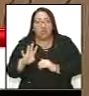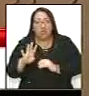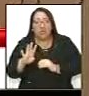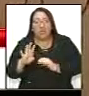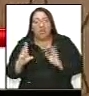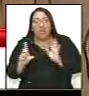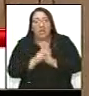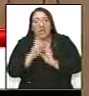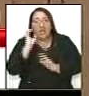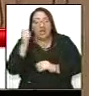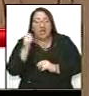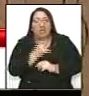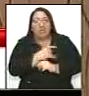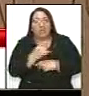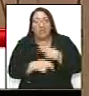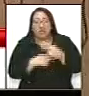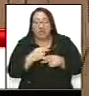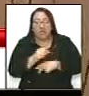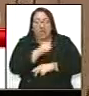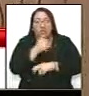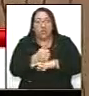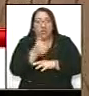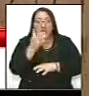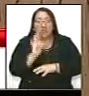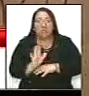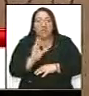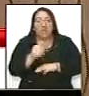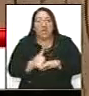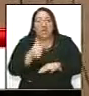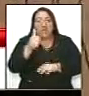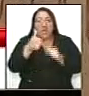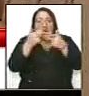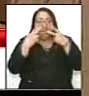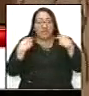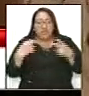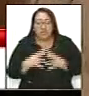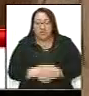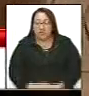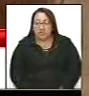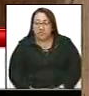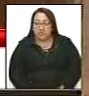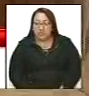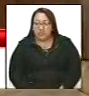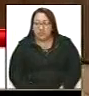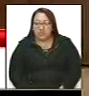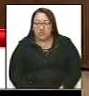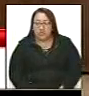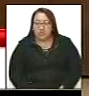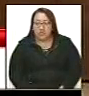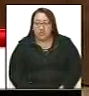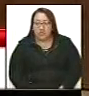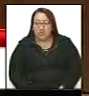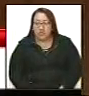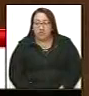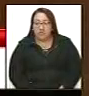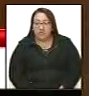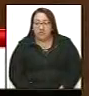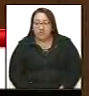29649, ley que crea la Universidad Nacional Autónoma de Alto Amazonas. Tiene la palabra el congresista Jorge